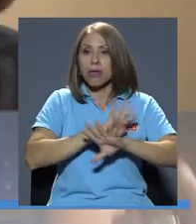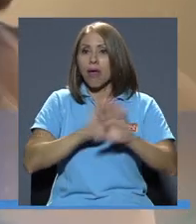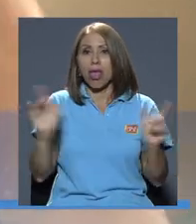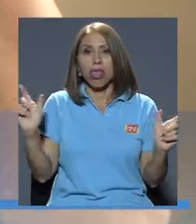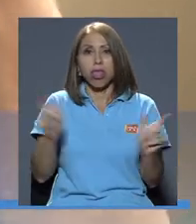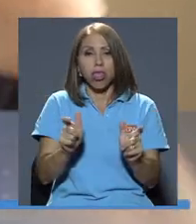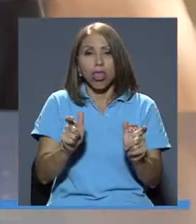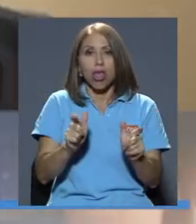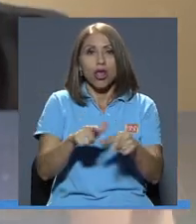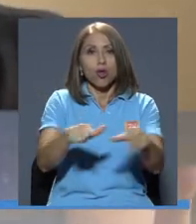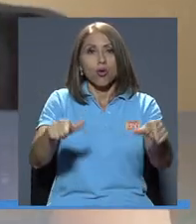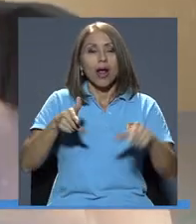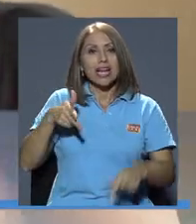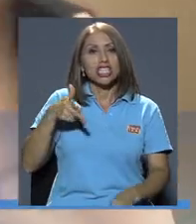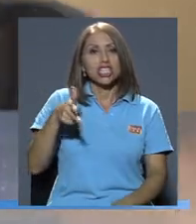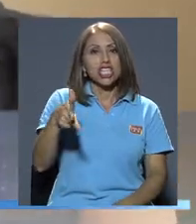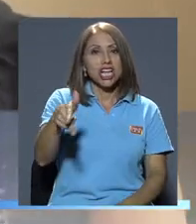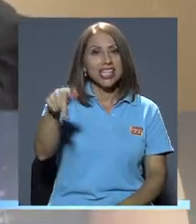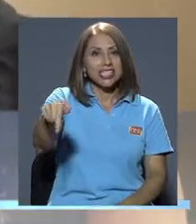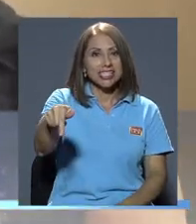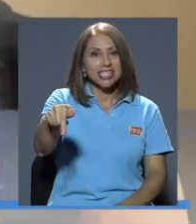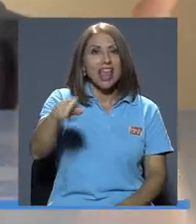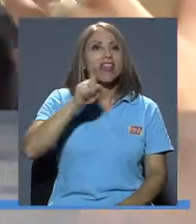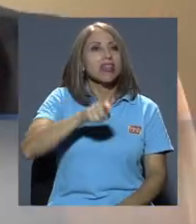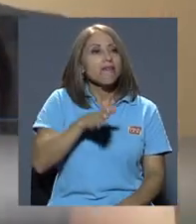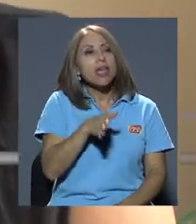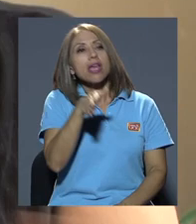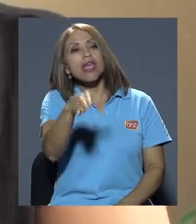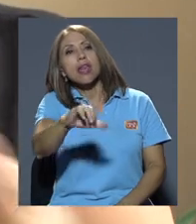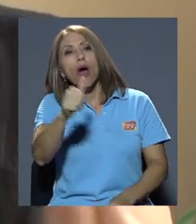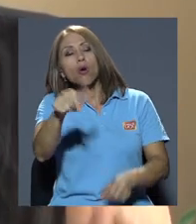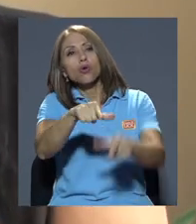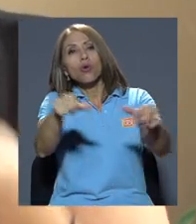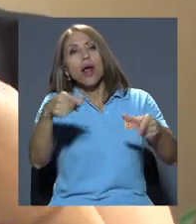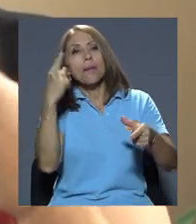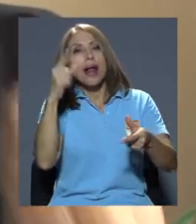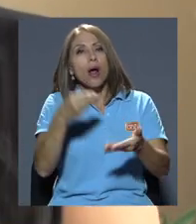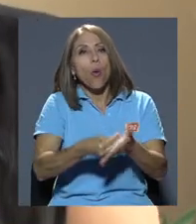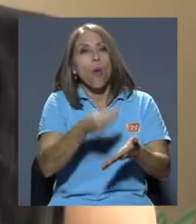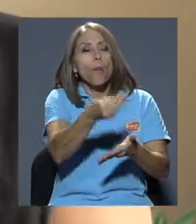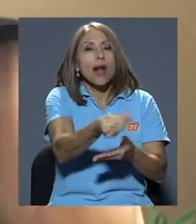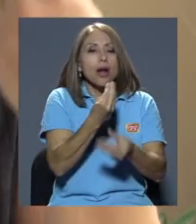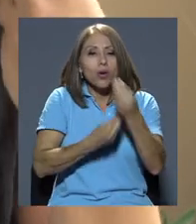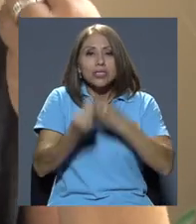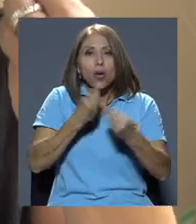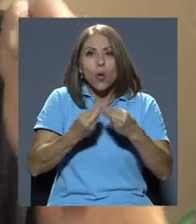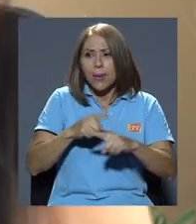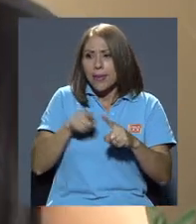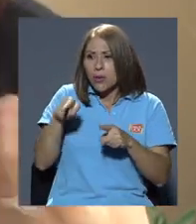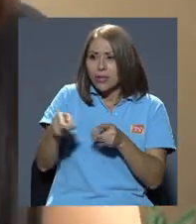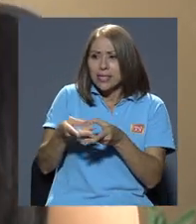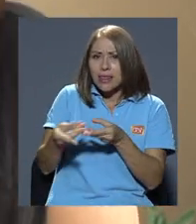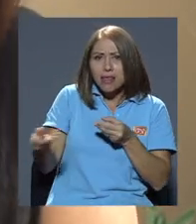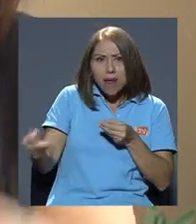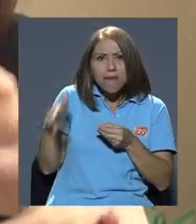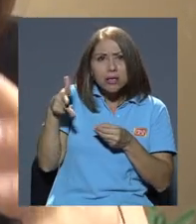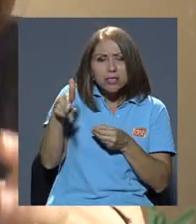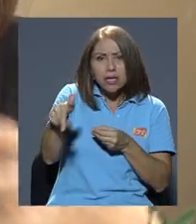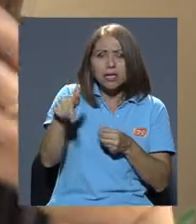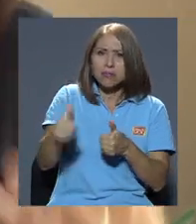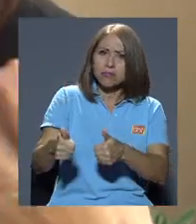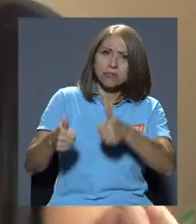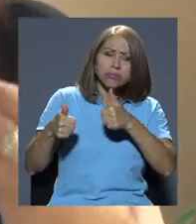está llevando lo que se come desde otras zonas, siendo una tierra súper rica, que tiene la